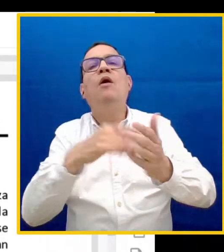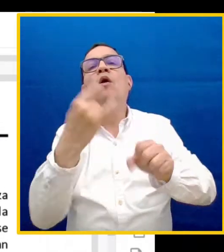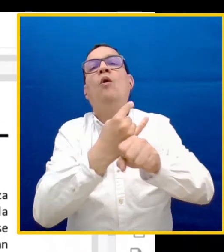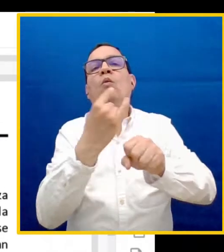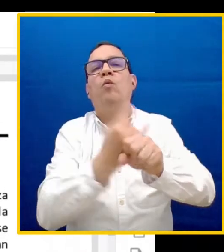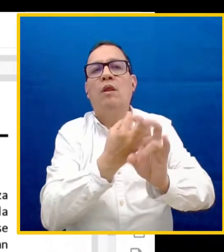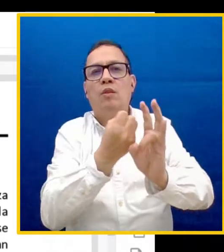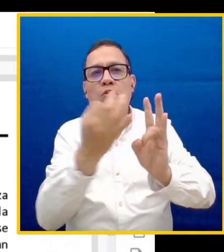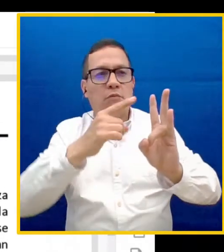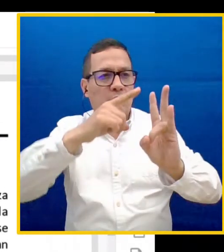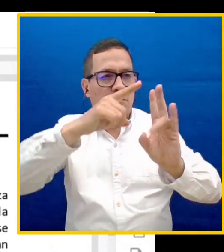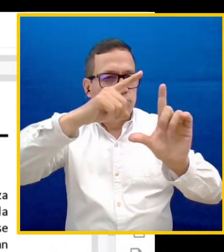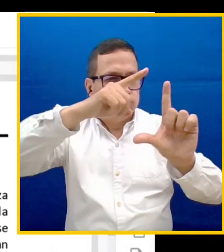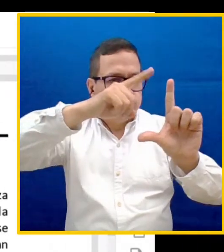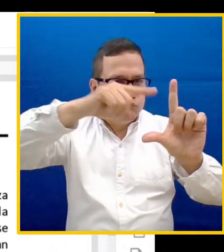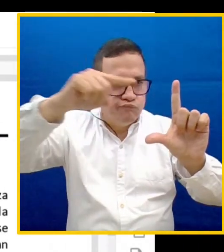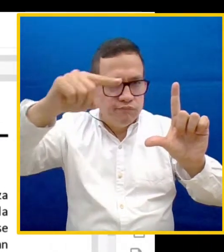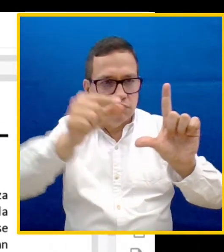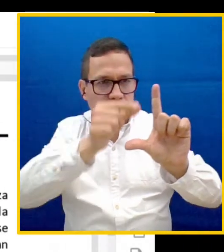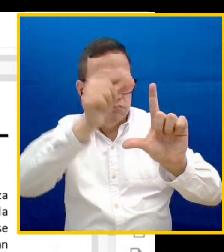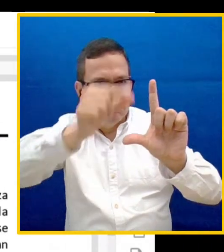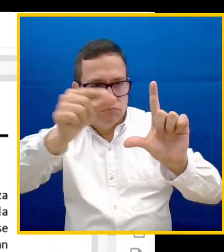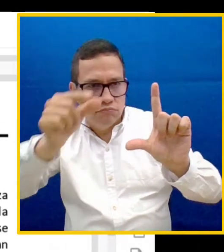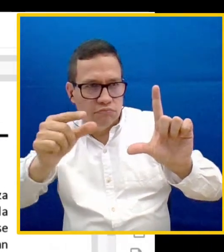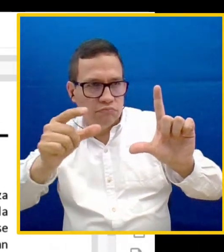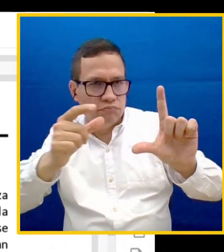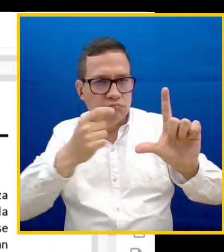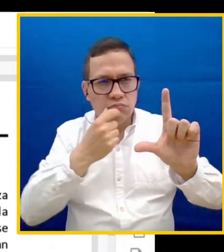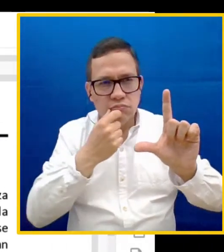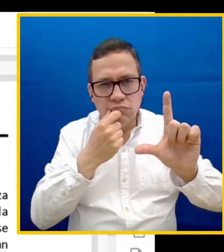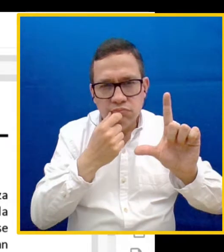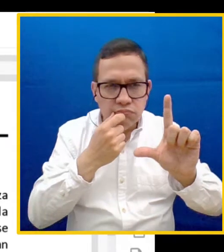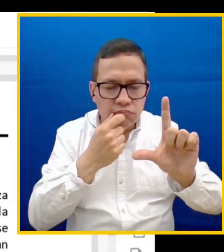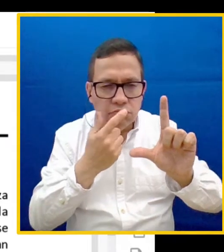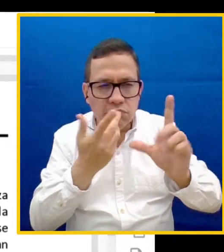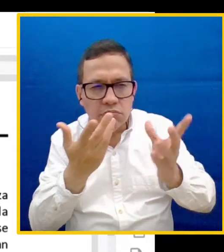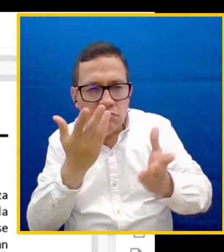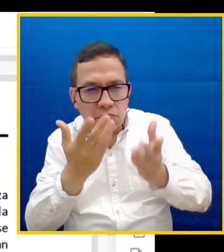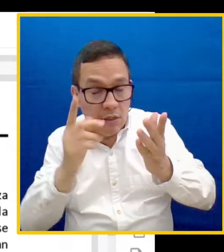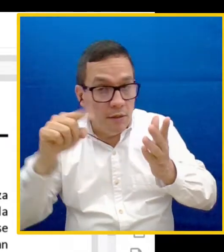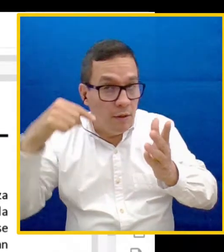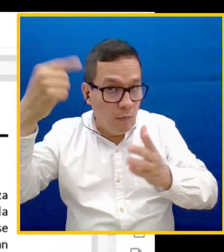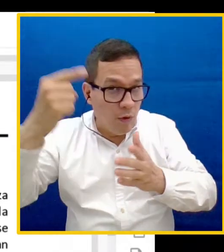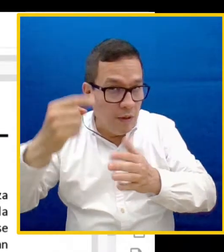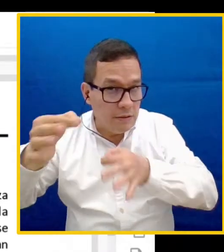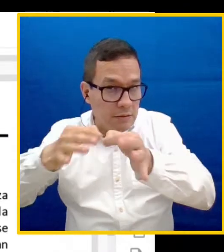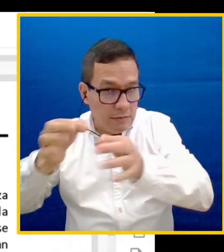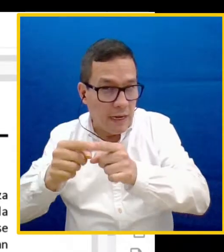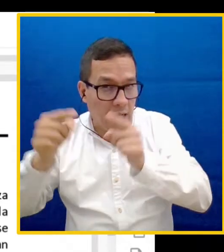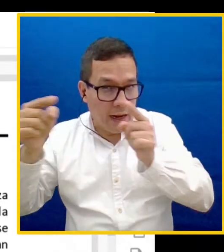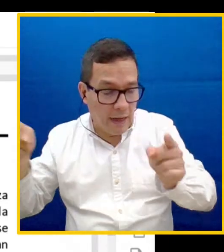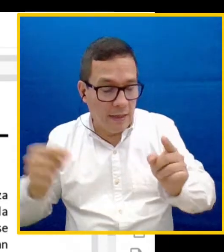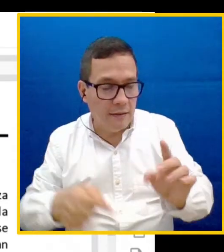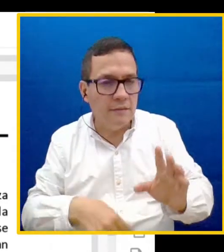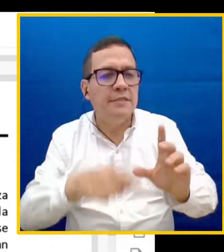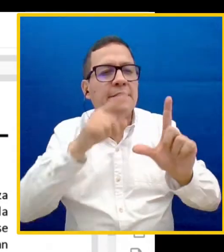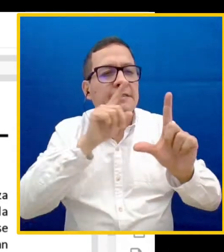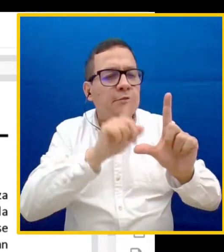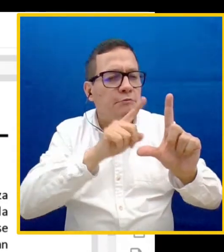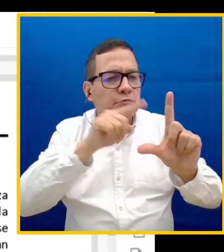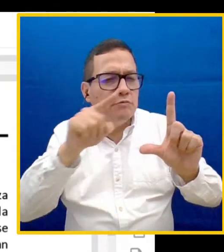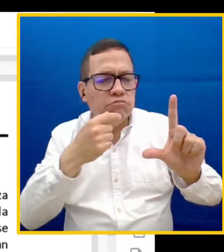construcciones estadísticas que, como veremos en el próximo capítulo con más detalle, son confeccionadas a partir de